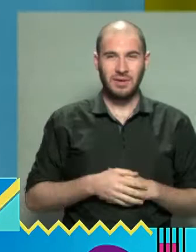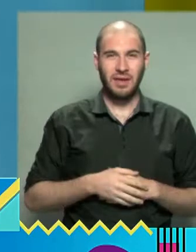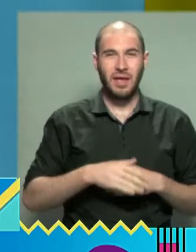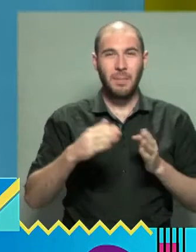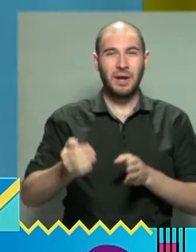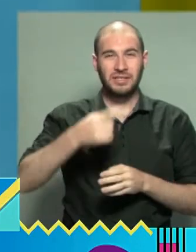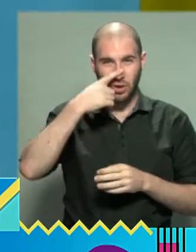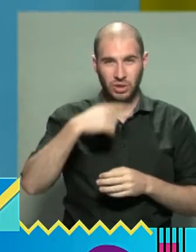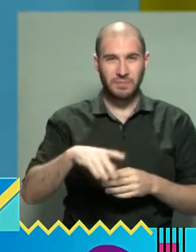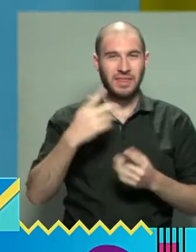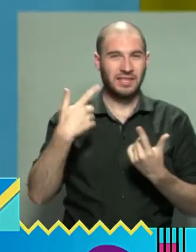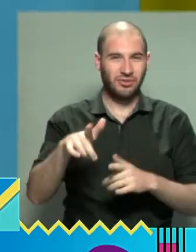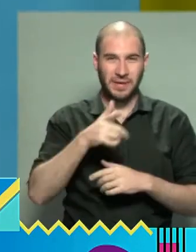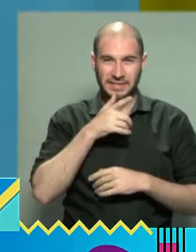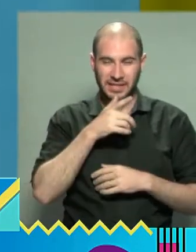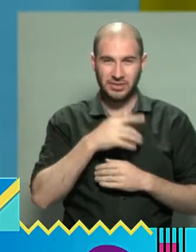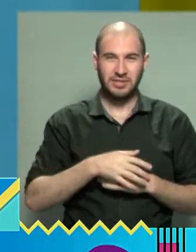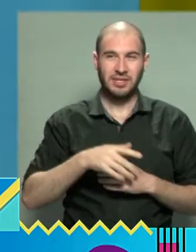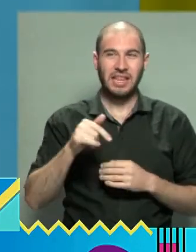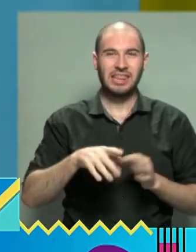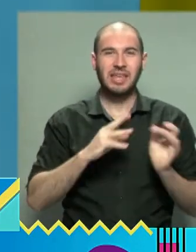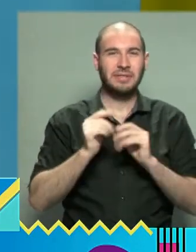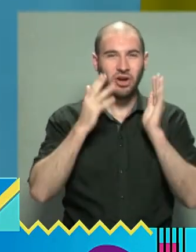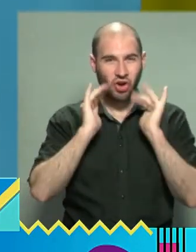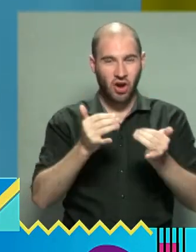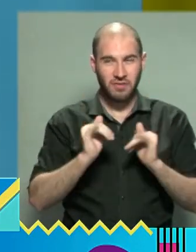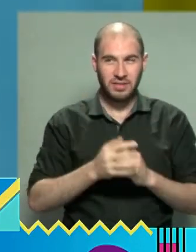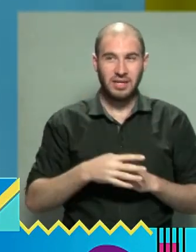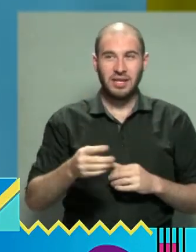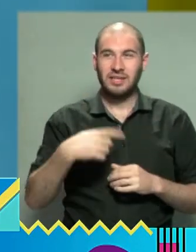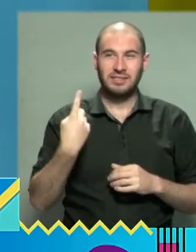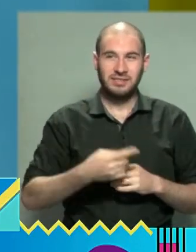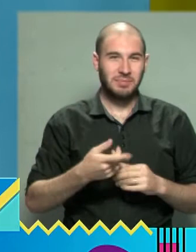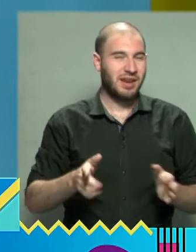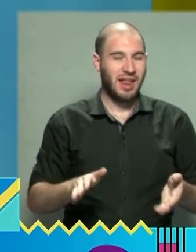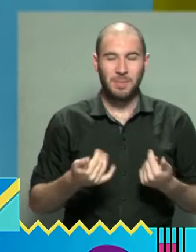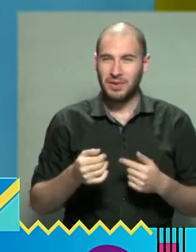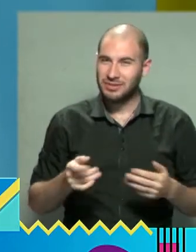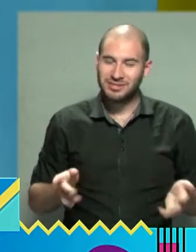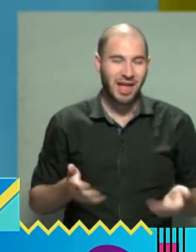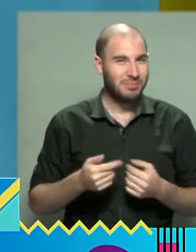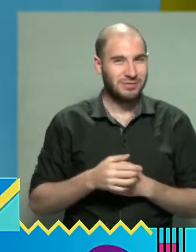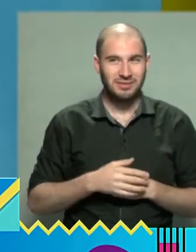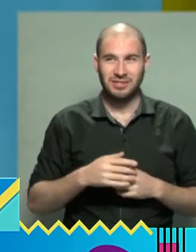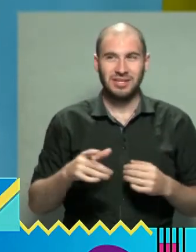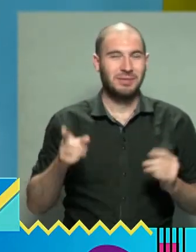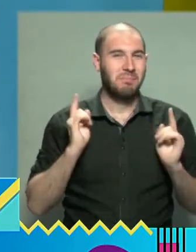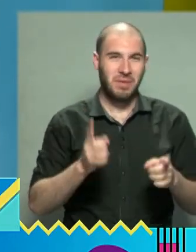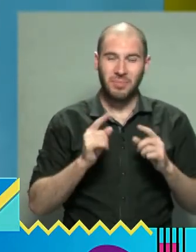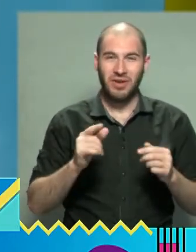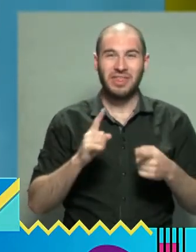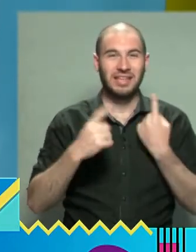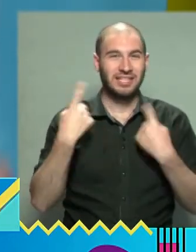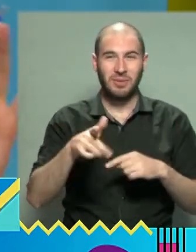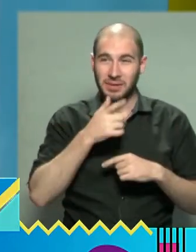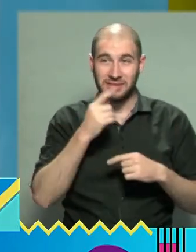Llegamos al último bloque del Distintos Parecidos y el debate joven. Siempre se me pasa rápido, siempre. Era el leitmotiv del Distintos Parecidos, era